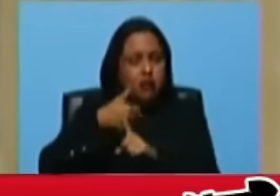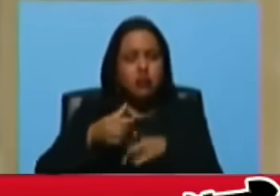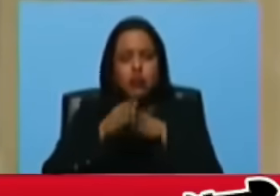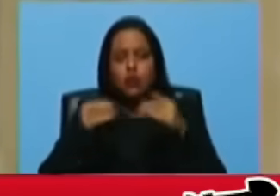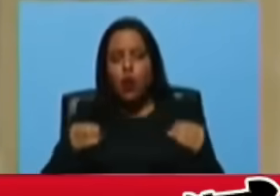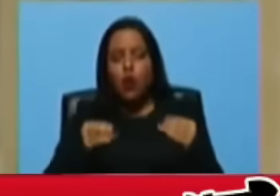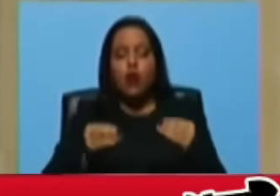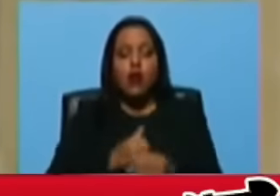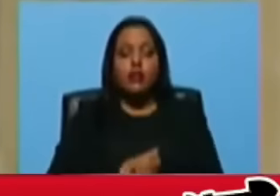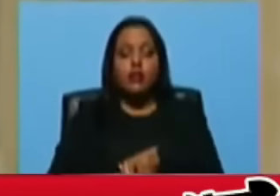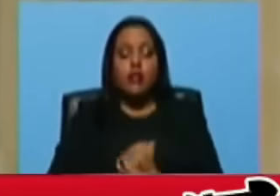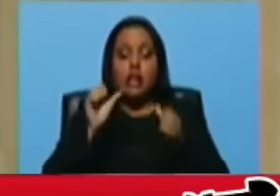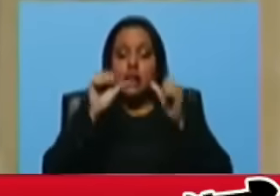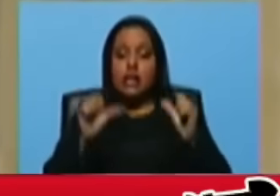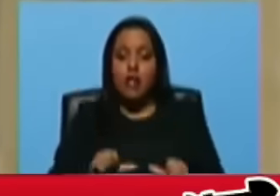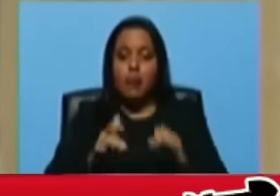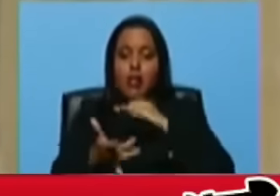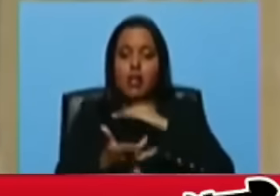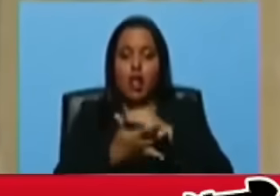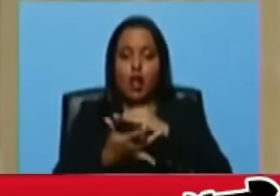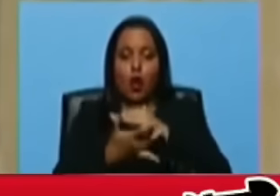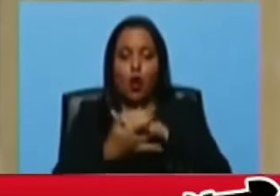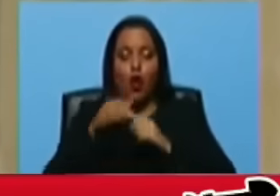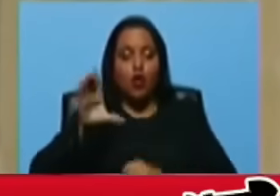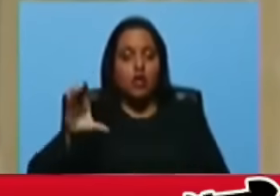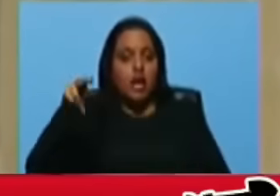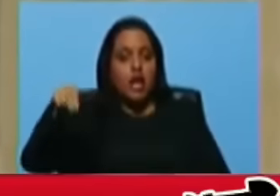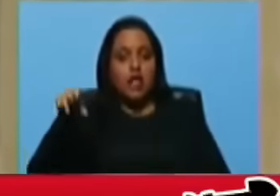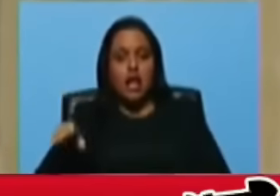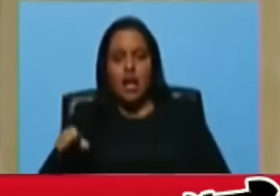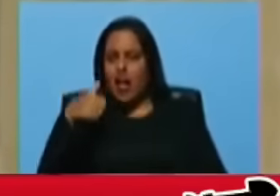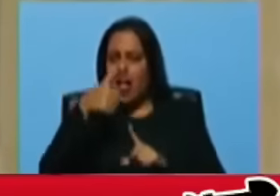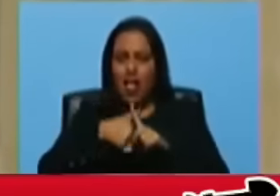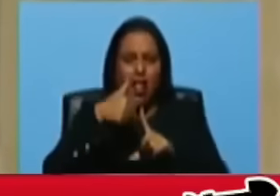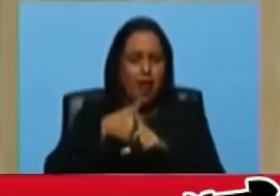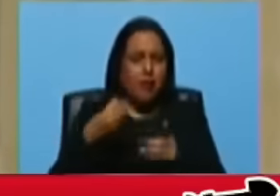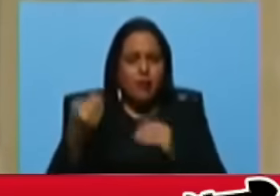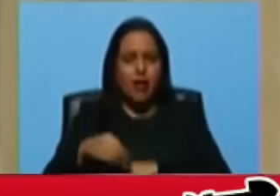tecnológica del Consejo Nacional Electoral, más otras plataformas tecnológicas.